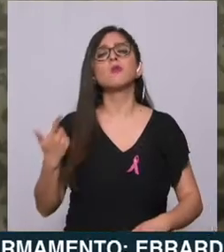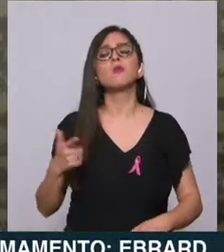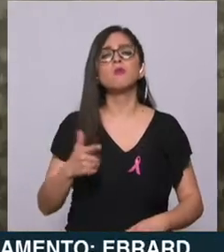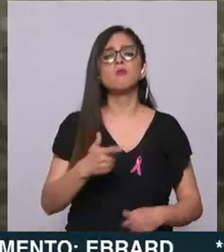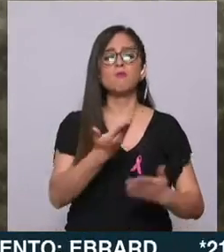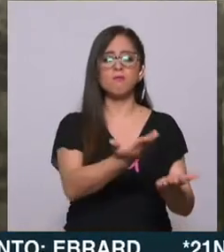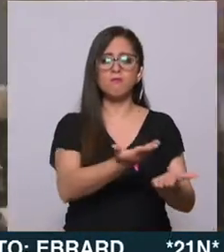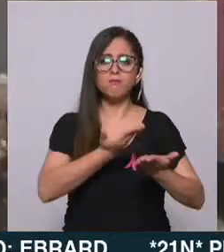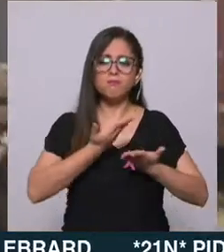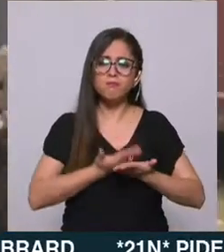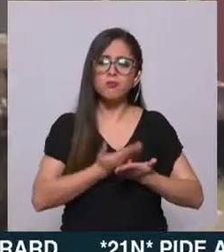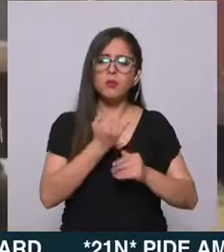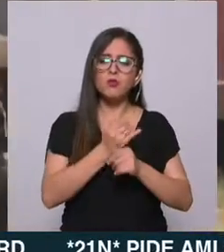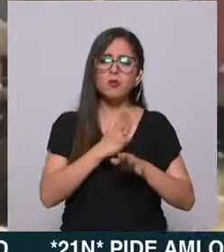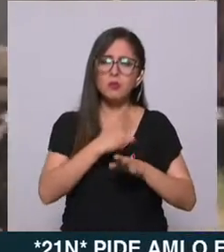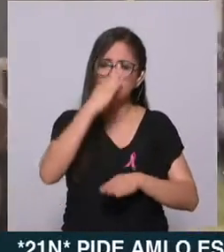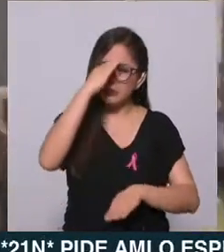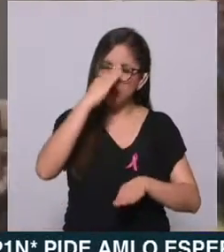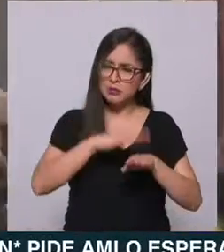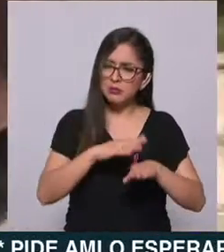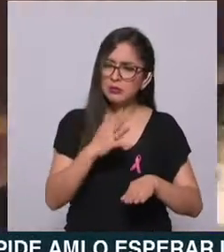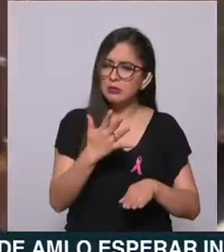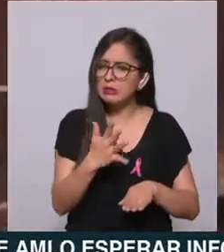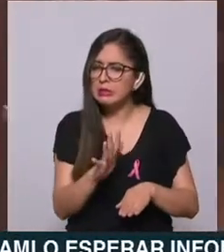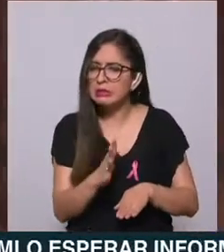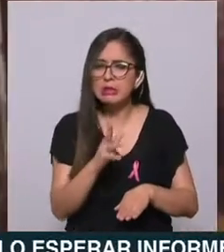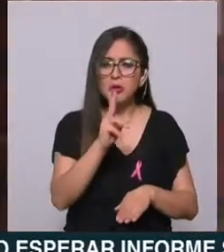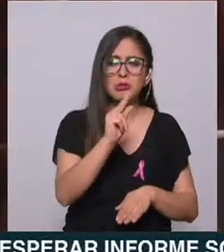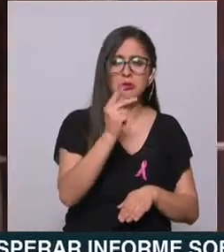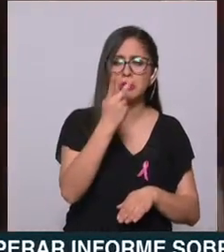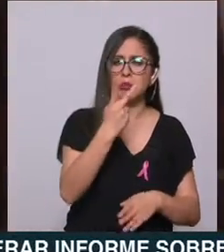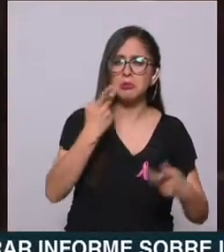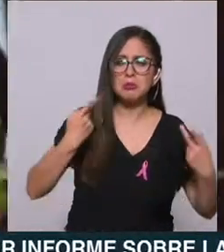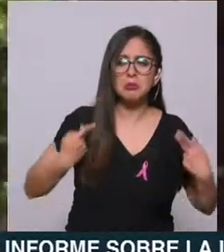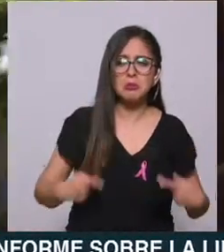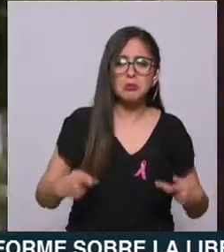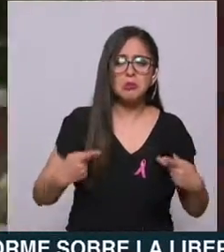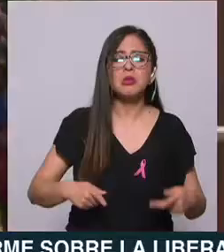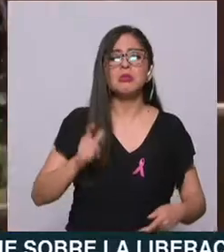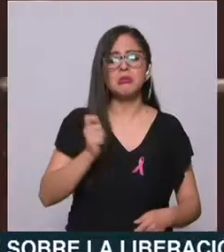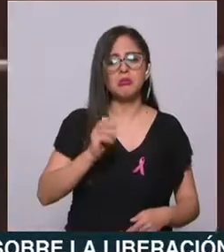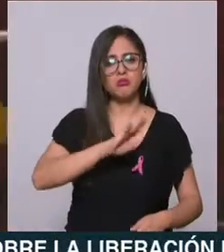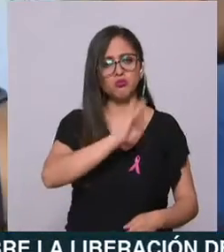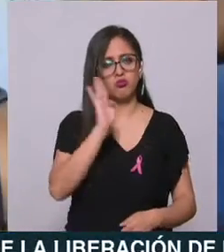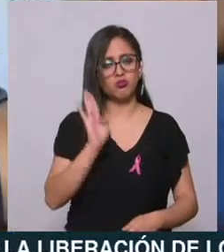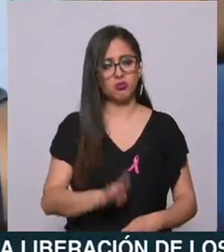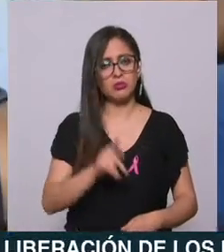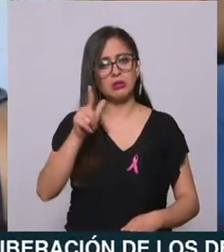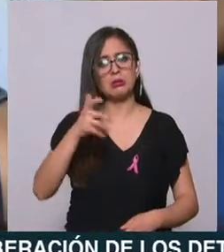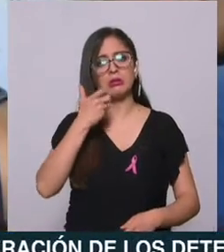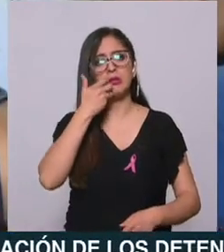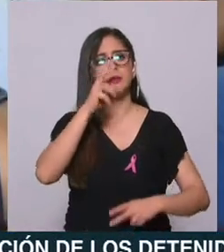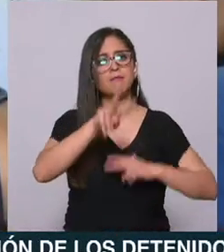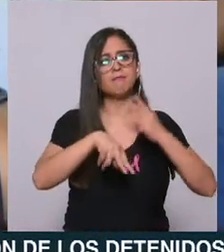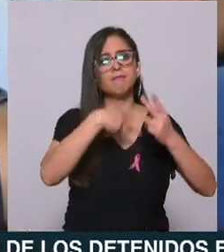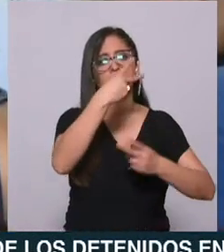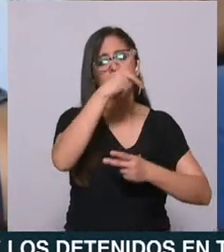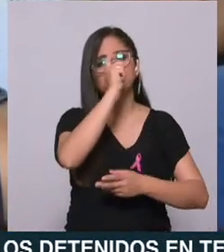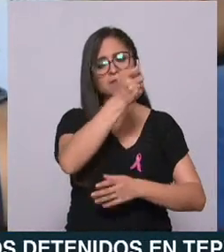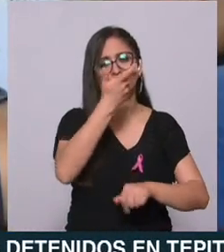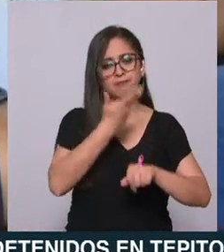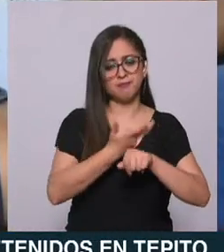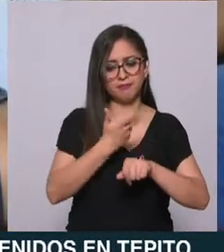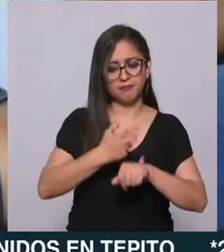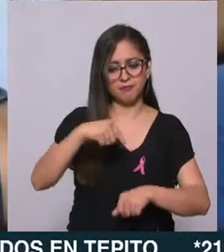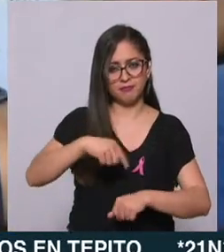de, si la mente no me falla, creo que son 82 personas que han fallecido tratando de ir a Estados Unidos este